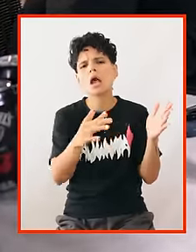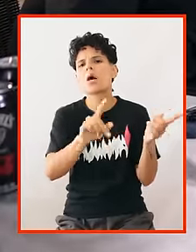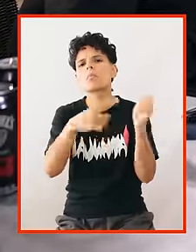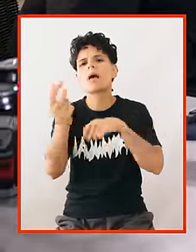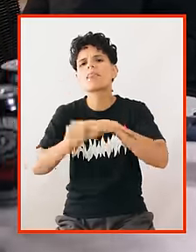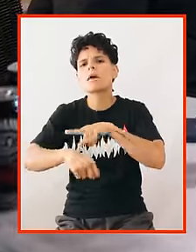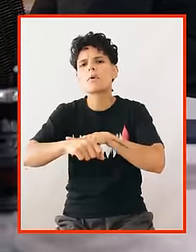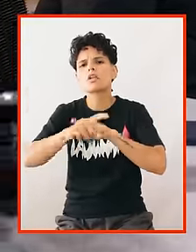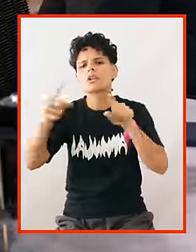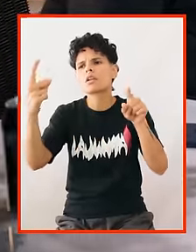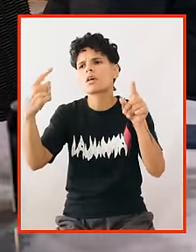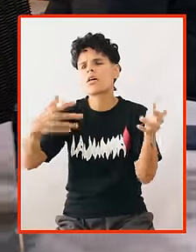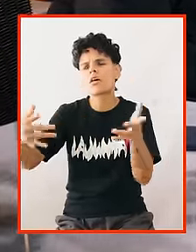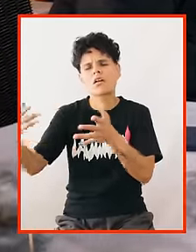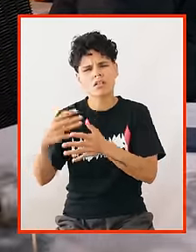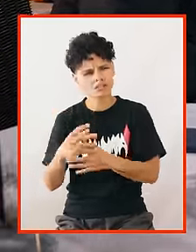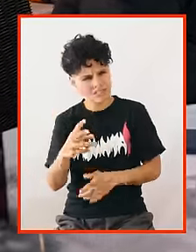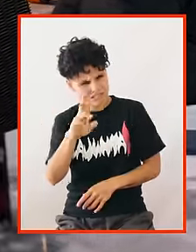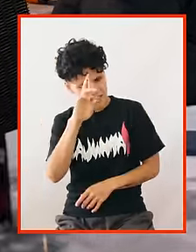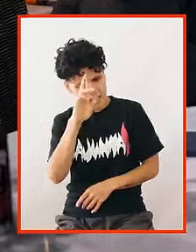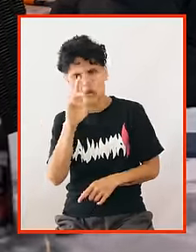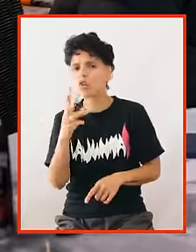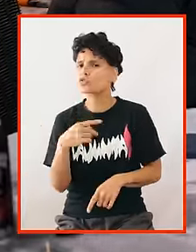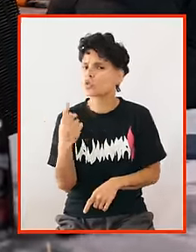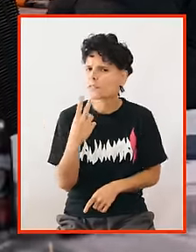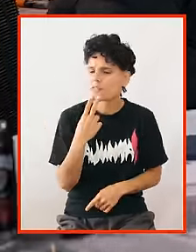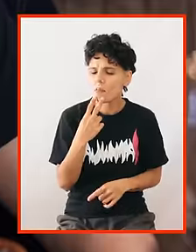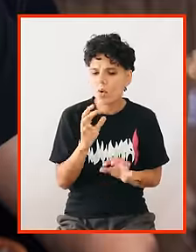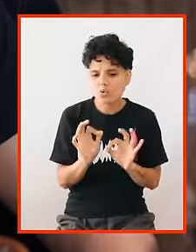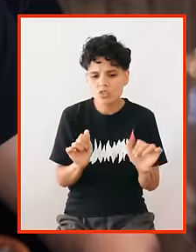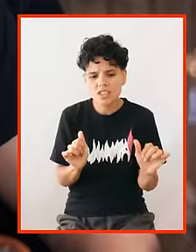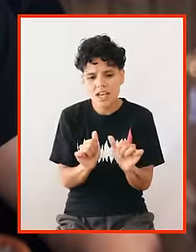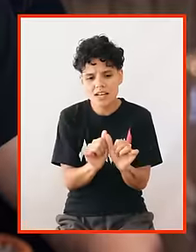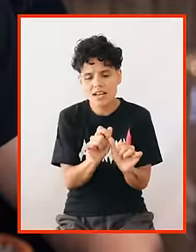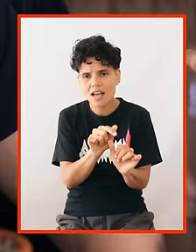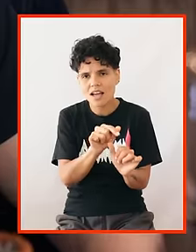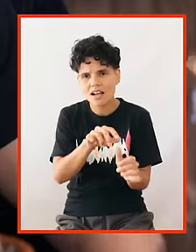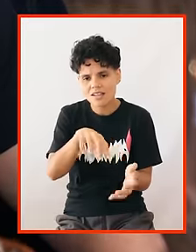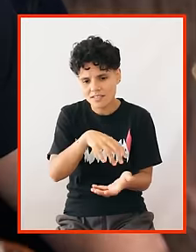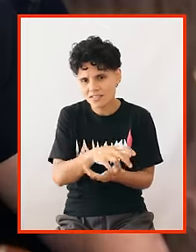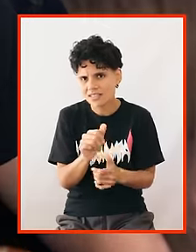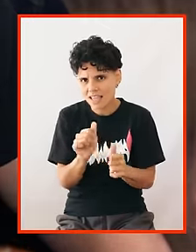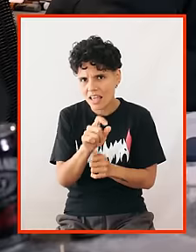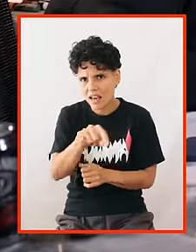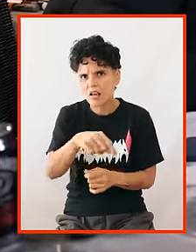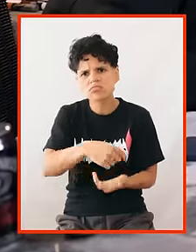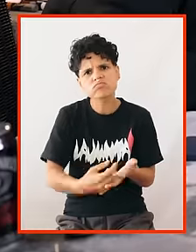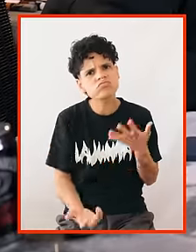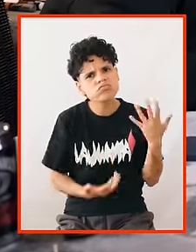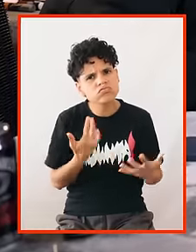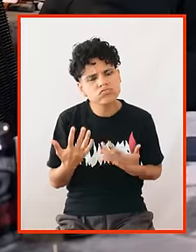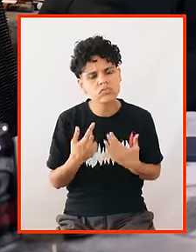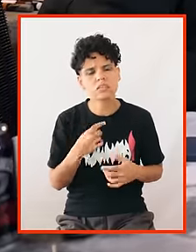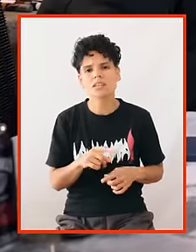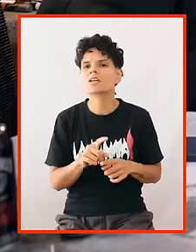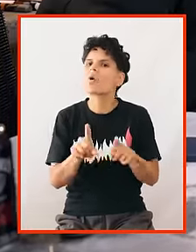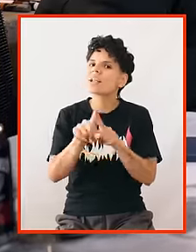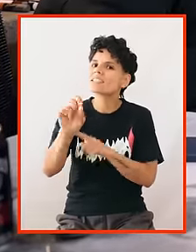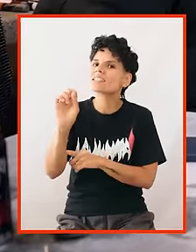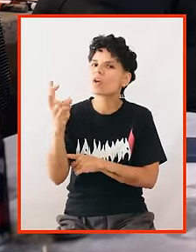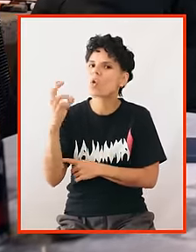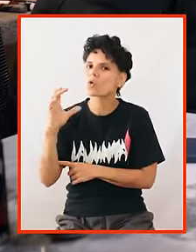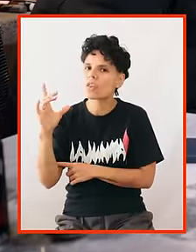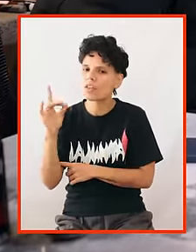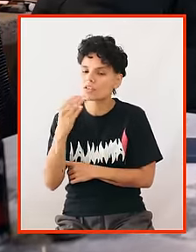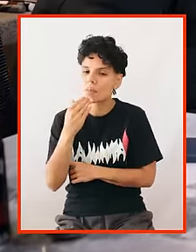tan pocas cuadras de del lugar donde vivíamos también, como que... Claro, porque el segundo disco es un ejemplo también de las primeras